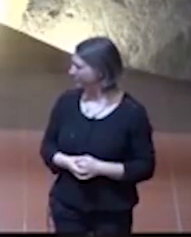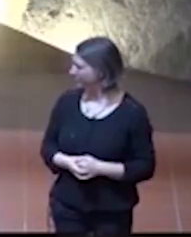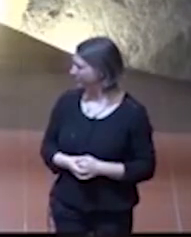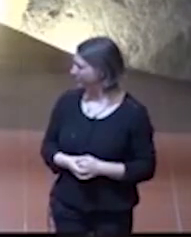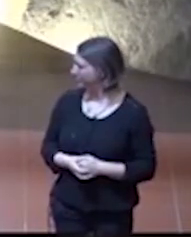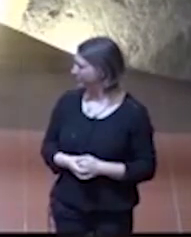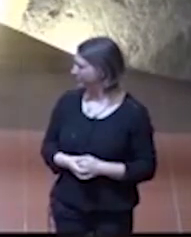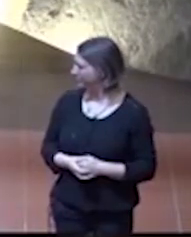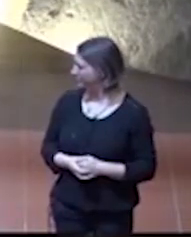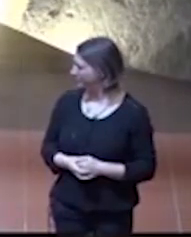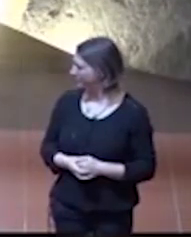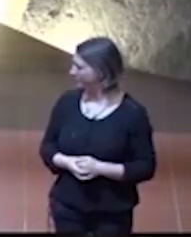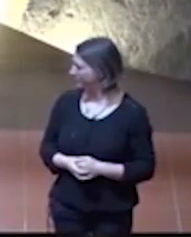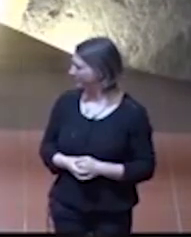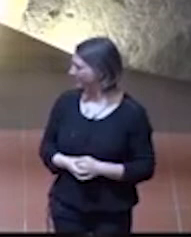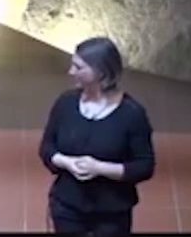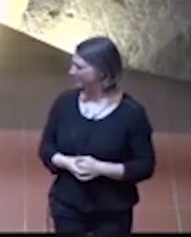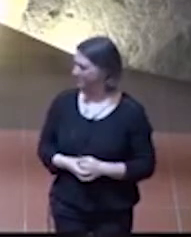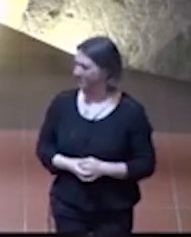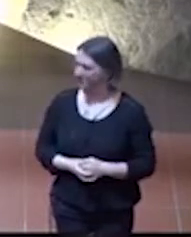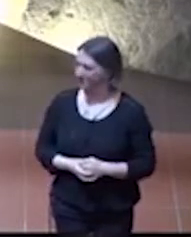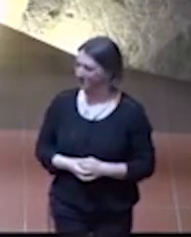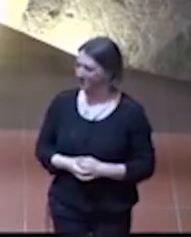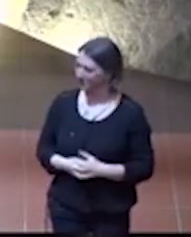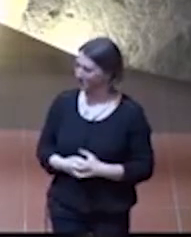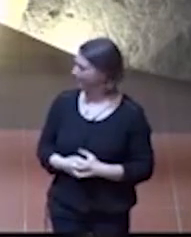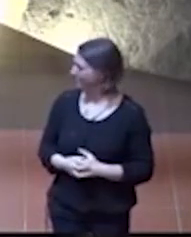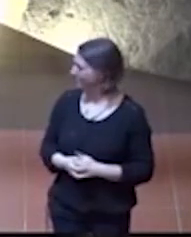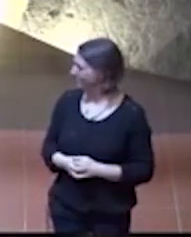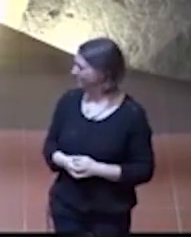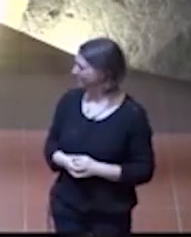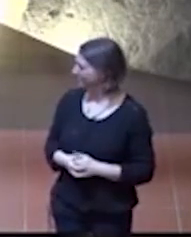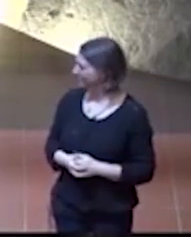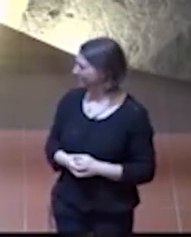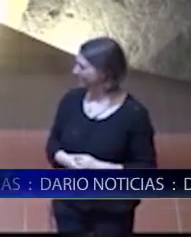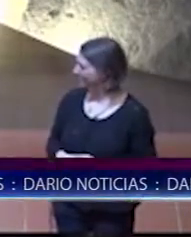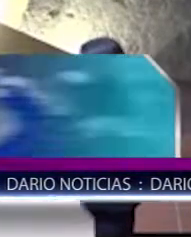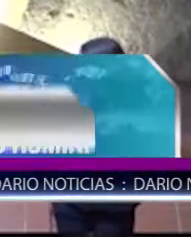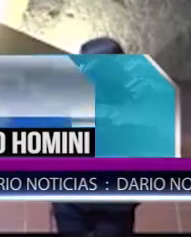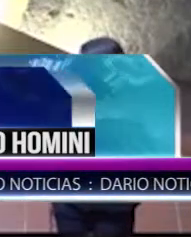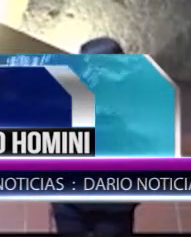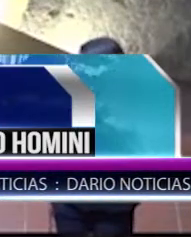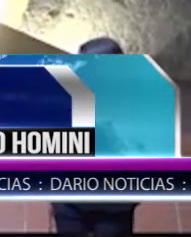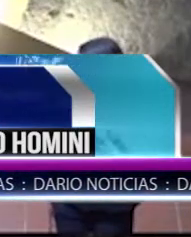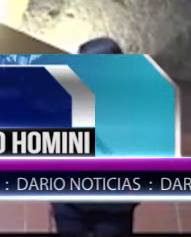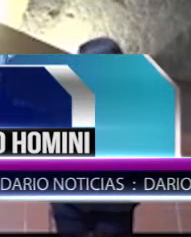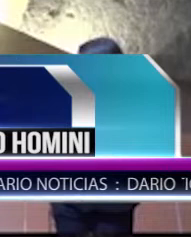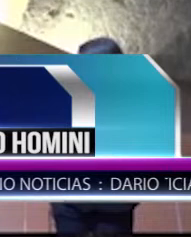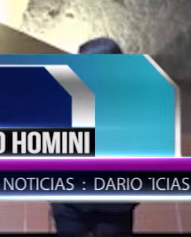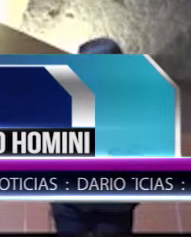2013 ha causado que líderes como el coordinador del Consejo Nacional sea